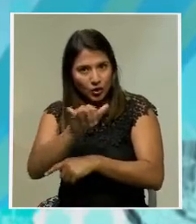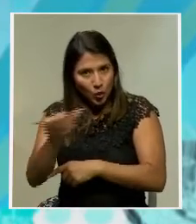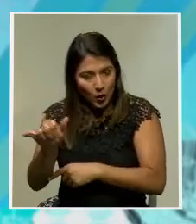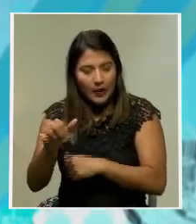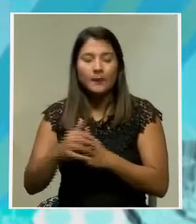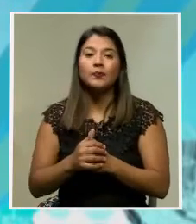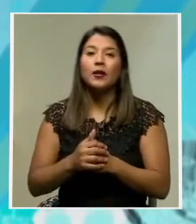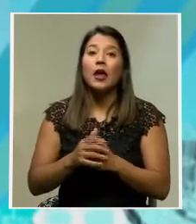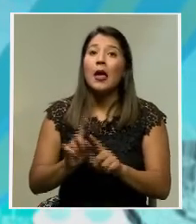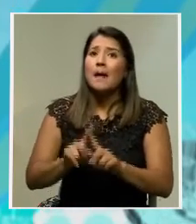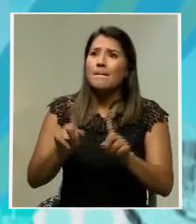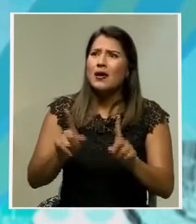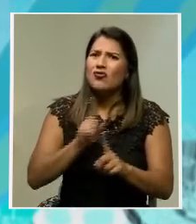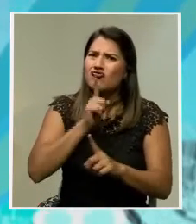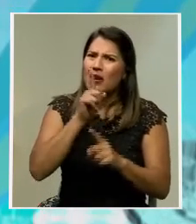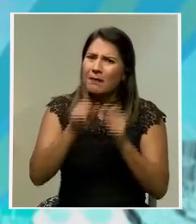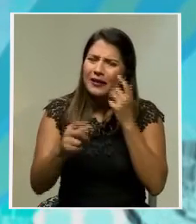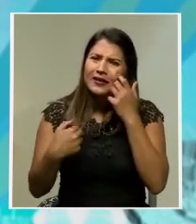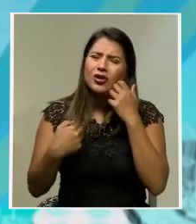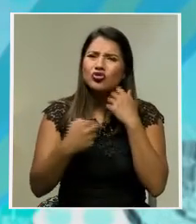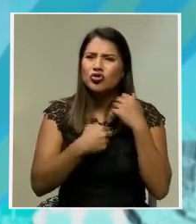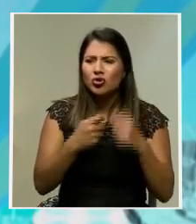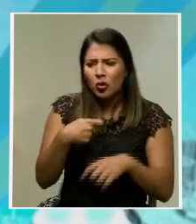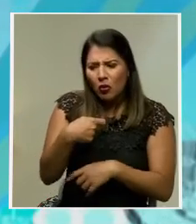mencionaba, no es